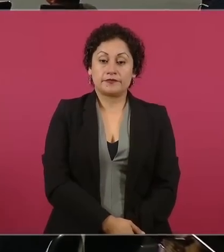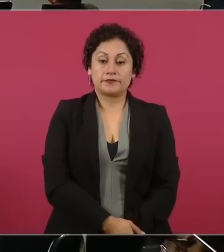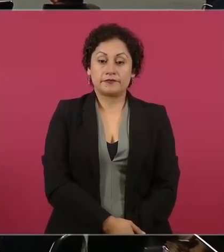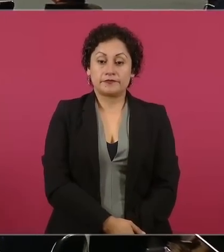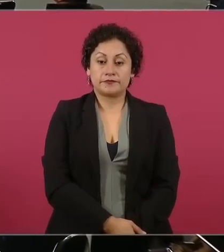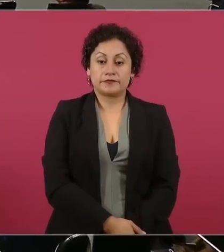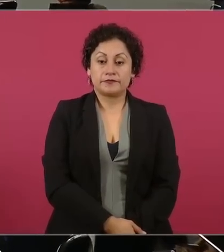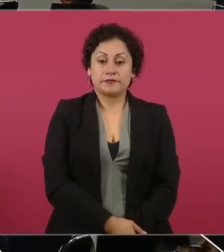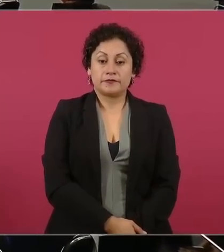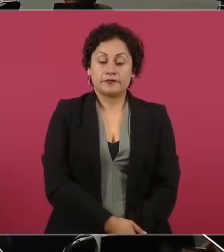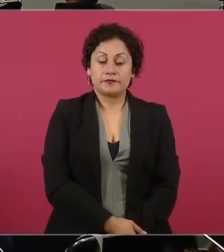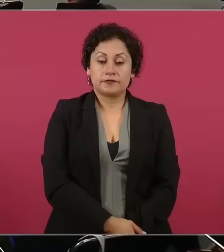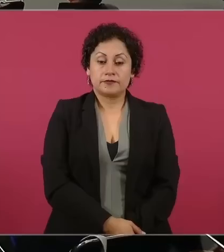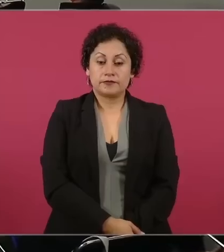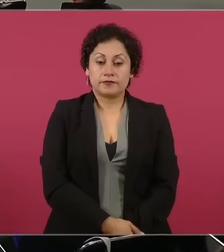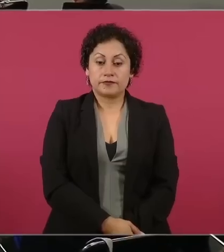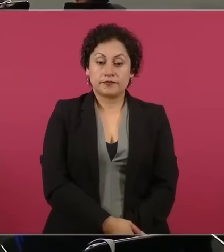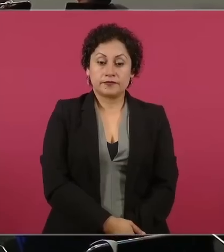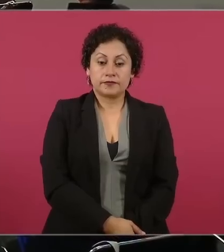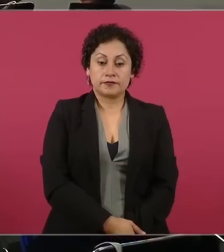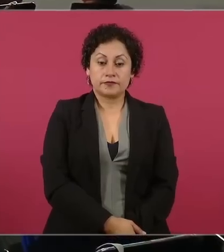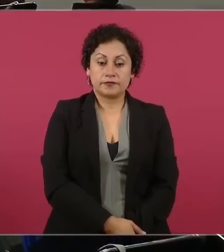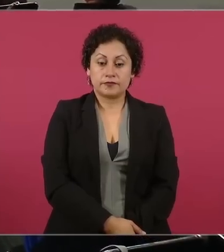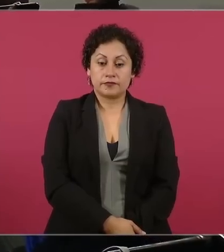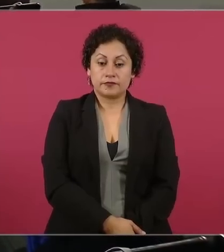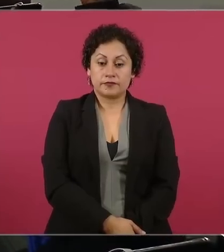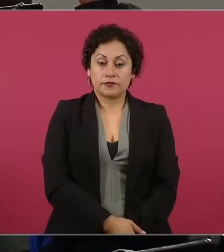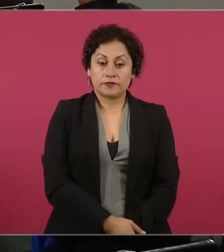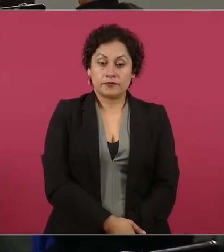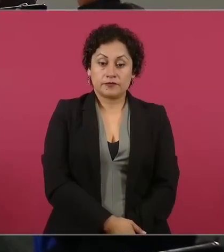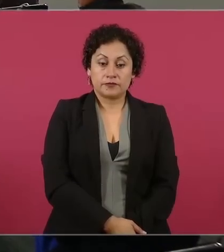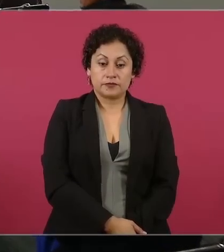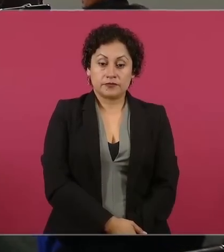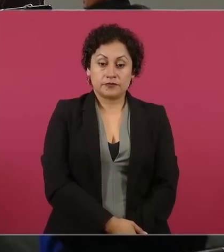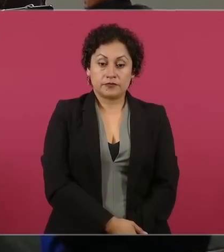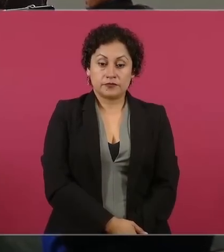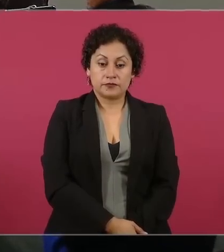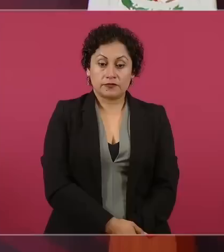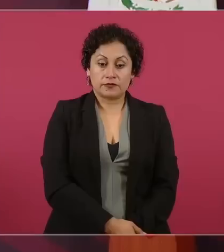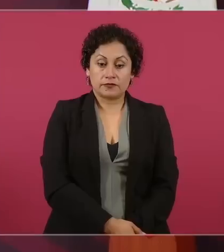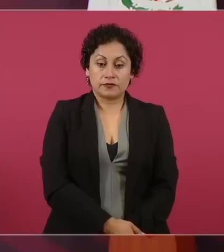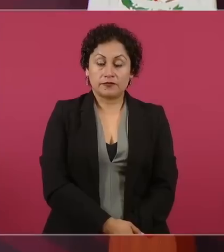sí nada más, sí. Eso es lo que caímos en el 20